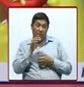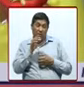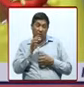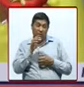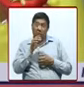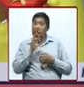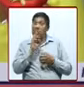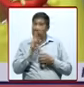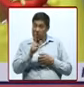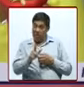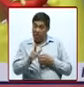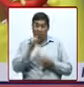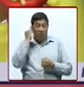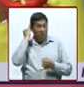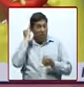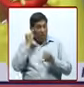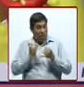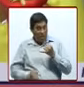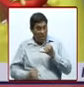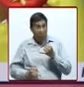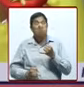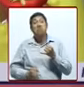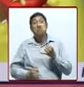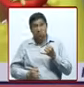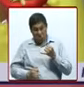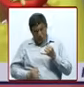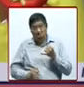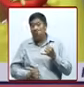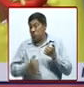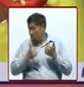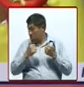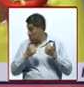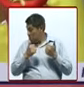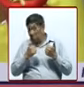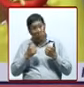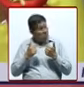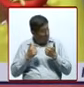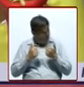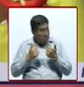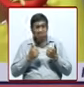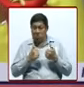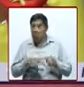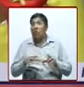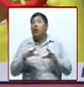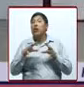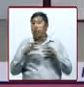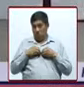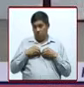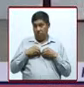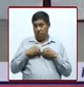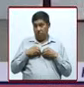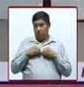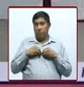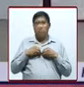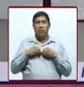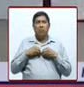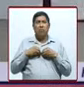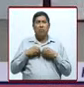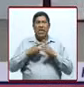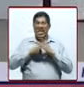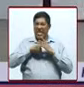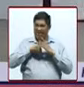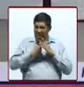estuvo en realidad al final de acuerdo en lo que se estaba planteando. Estuvo al final de acuerdo. Él a un